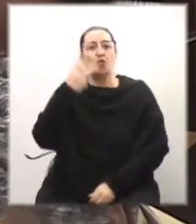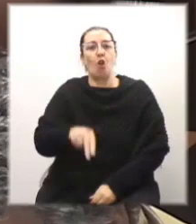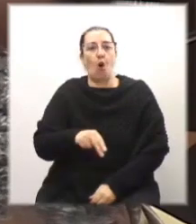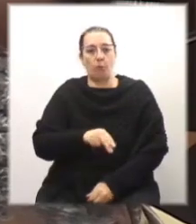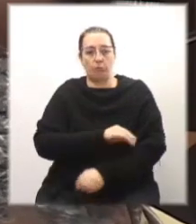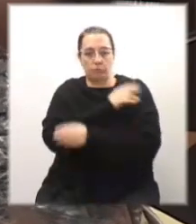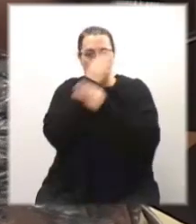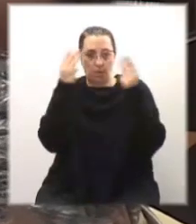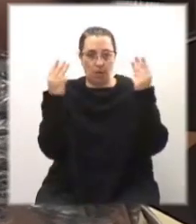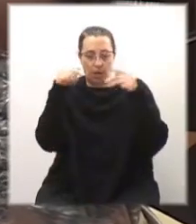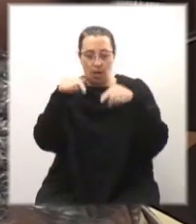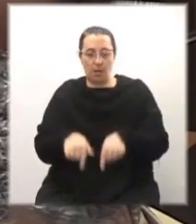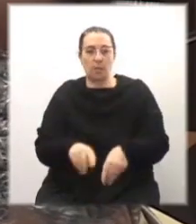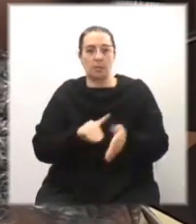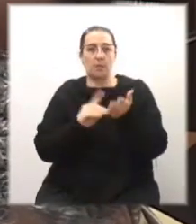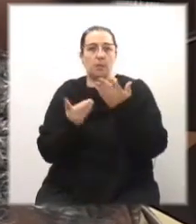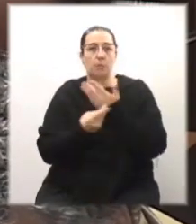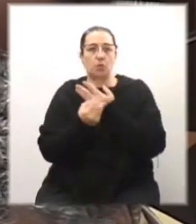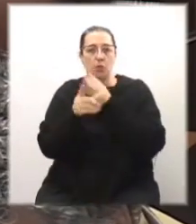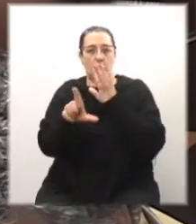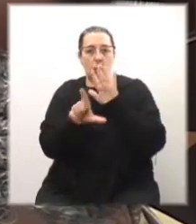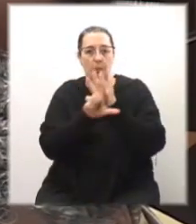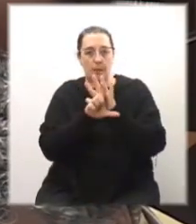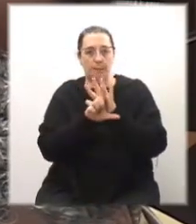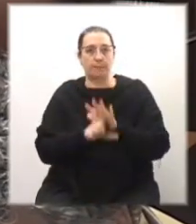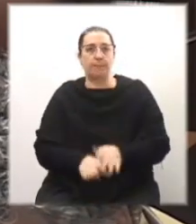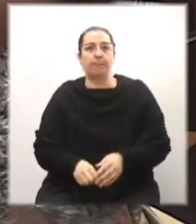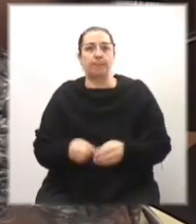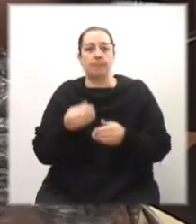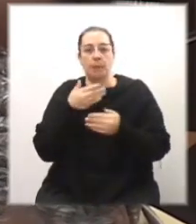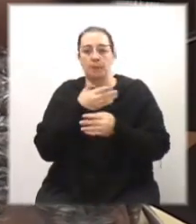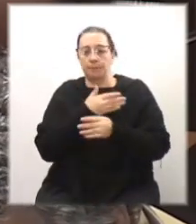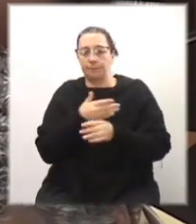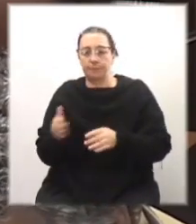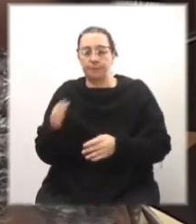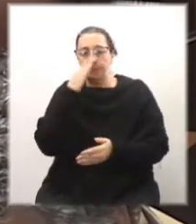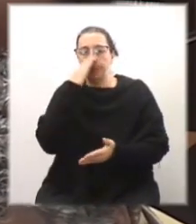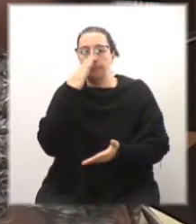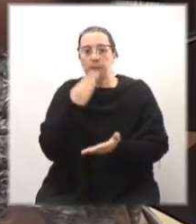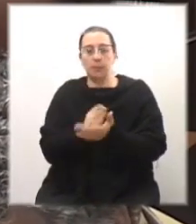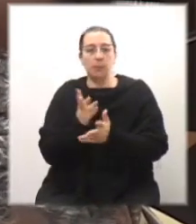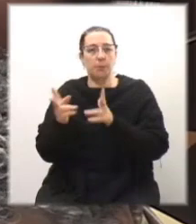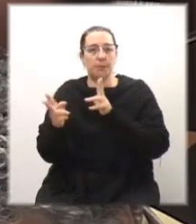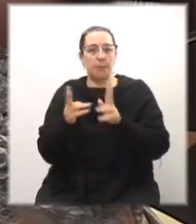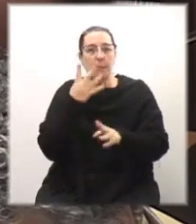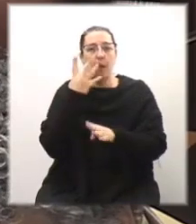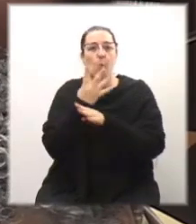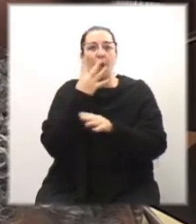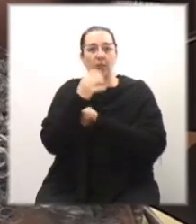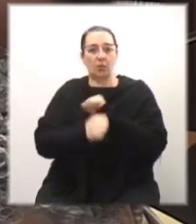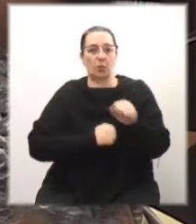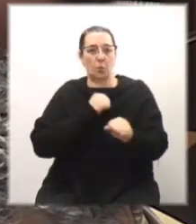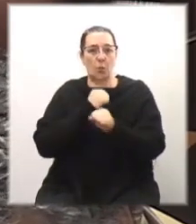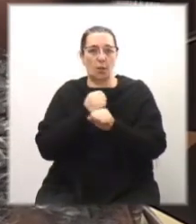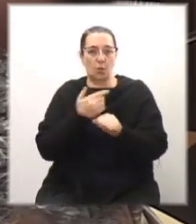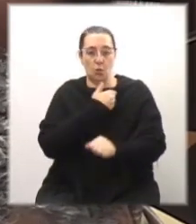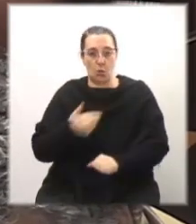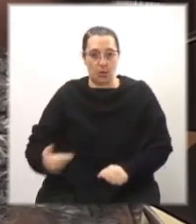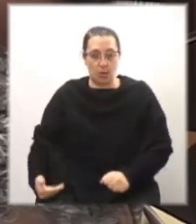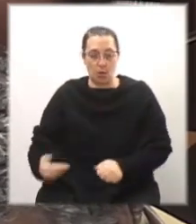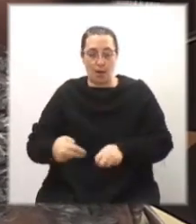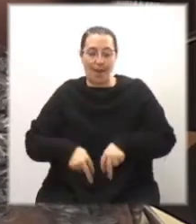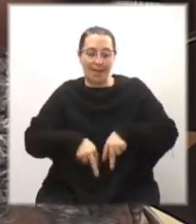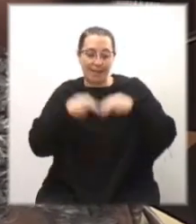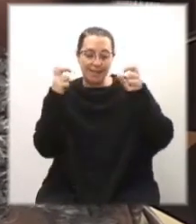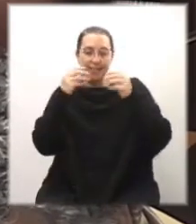general este proyecto de ley. Transcurriendo la última etapa del cuarto año de gobierno, un análisis de